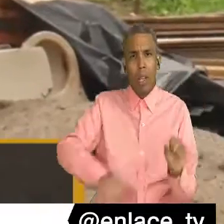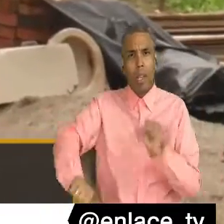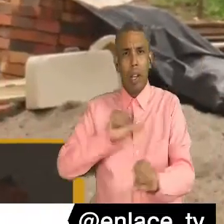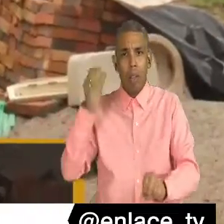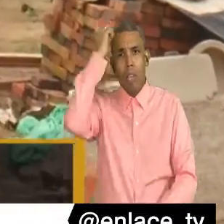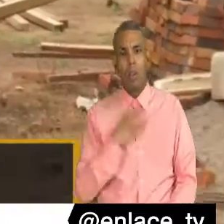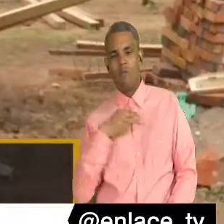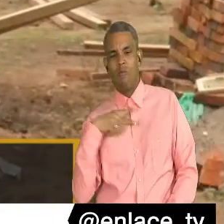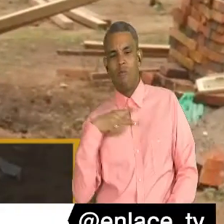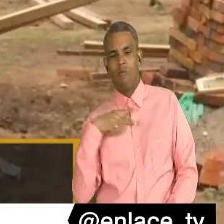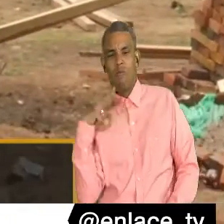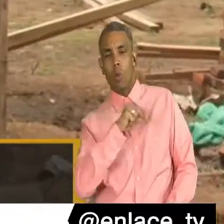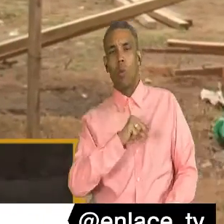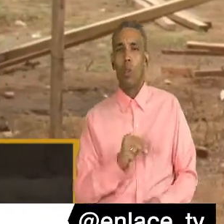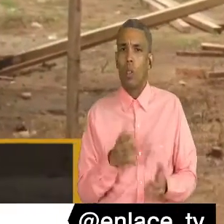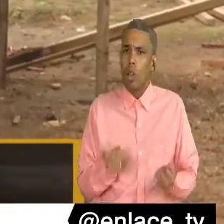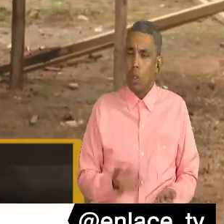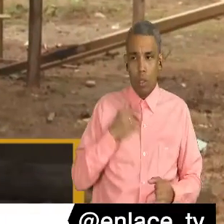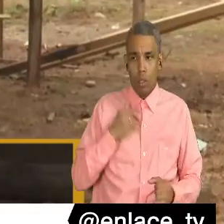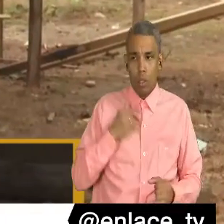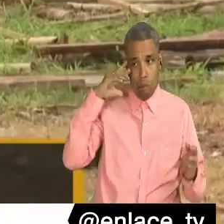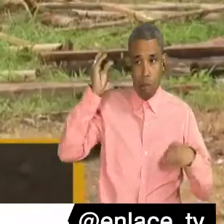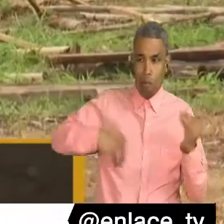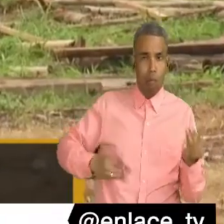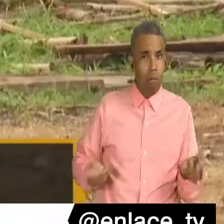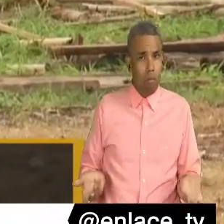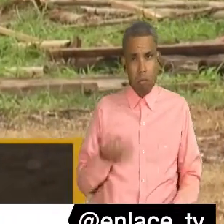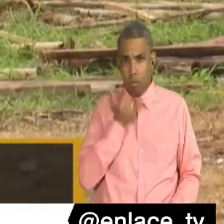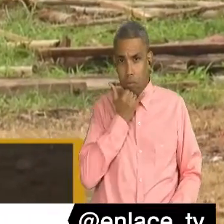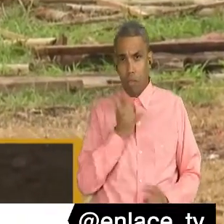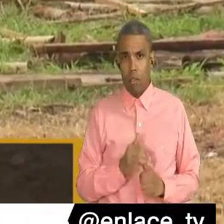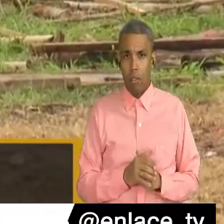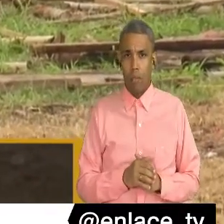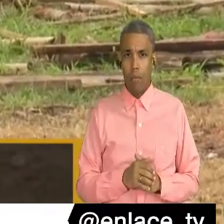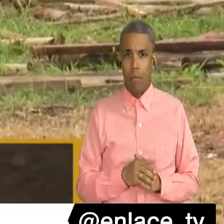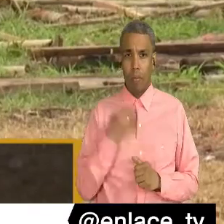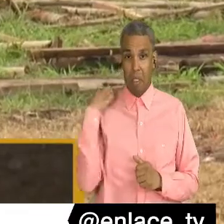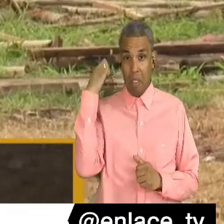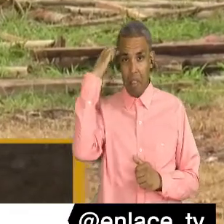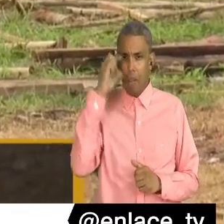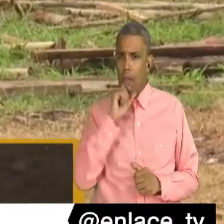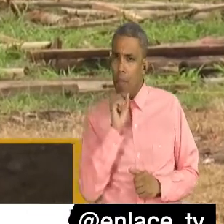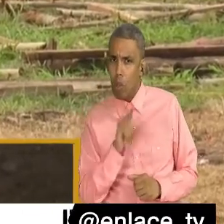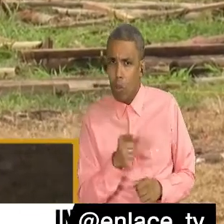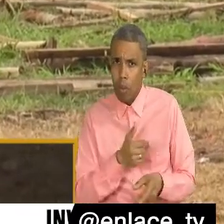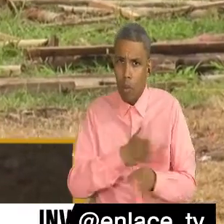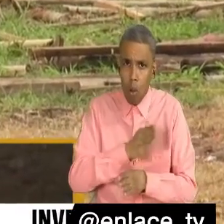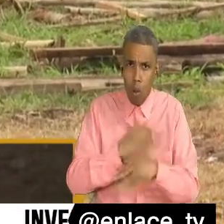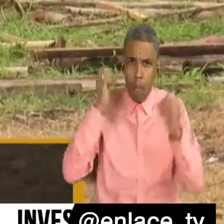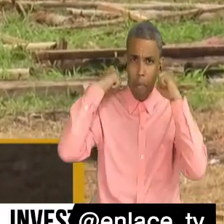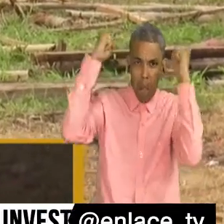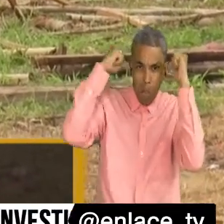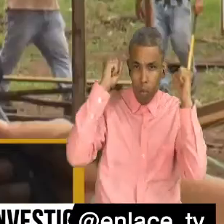luchando por una vivienda digna. ¿La actividad se dio en completa normalidad, pacíficamente? Sí, ante la